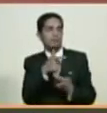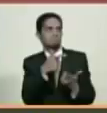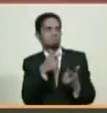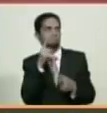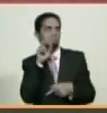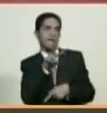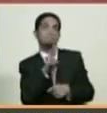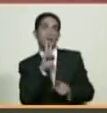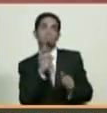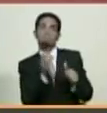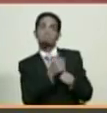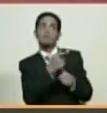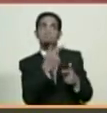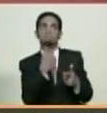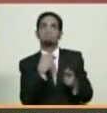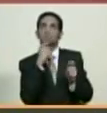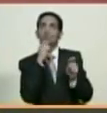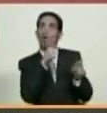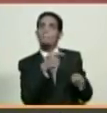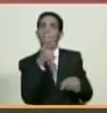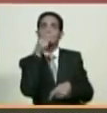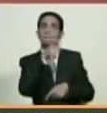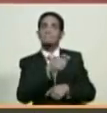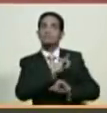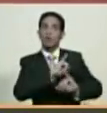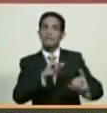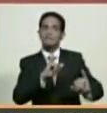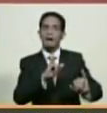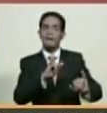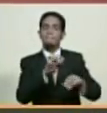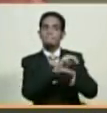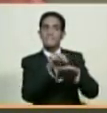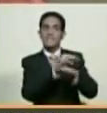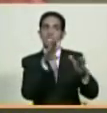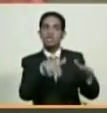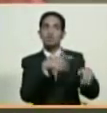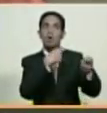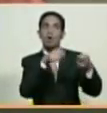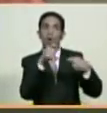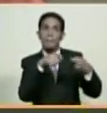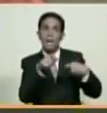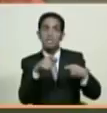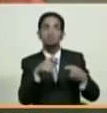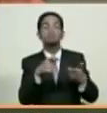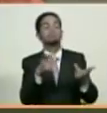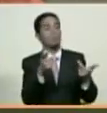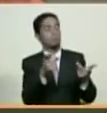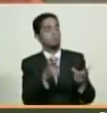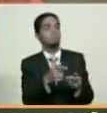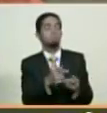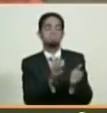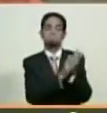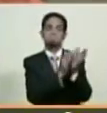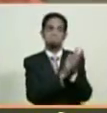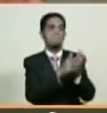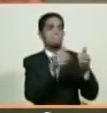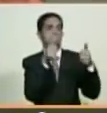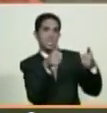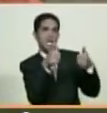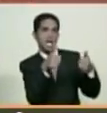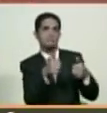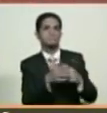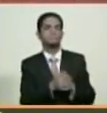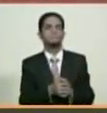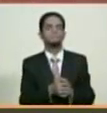a favor del nombramiento de ese ministerio, para que encauce todo lo correspondiente al desarrollo del comercio en el interior de la República. Sobre